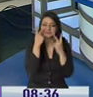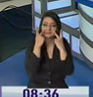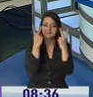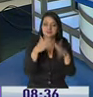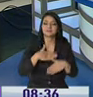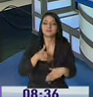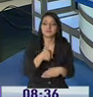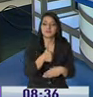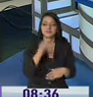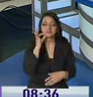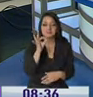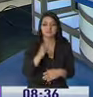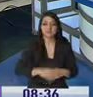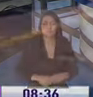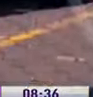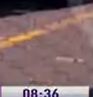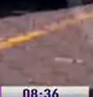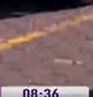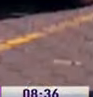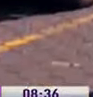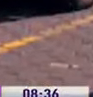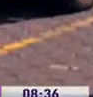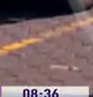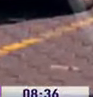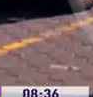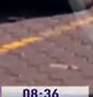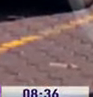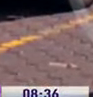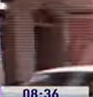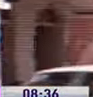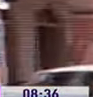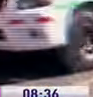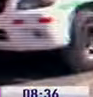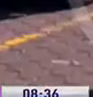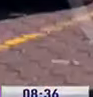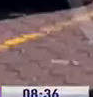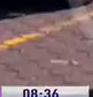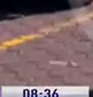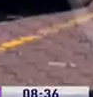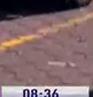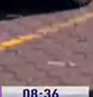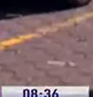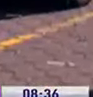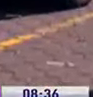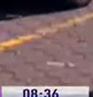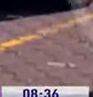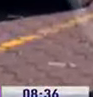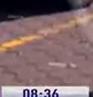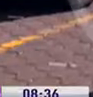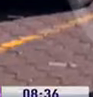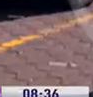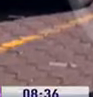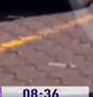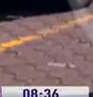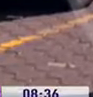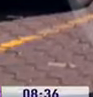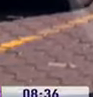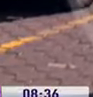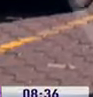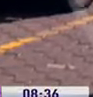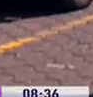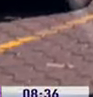este examen. Atento, mi switcher me copia, Pesquisa, ley de tránsito, camionetas en Sangolquí, papeles todo el mundo,